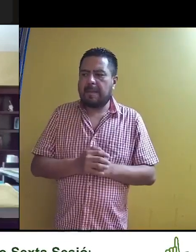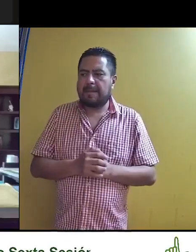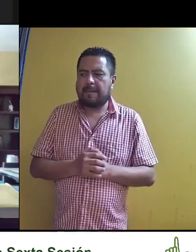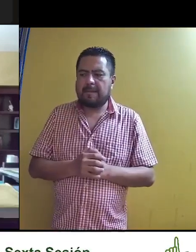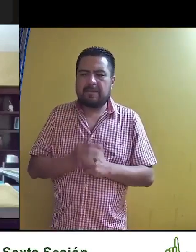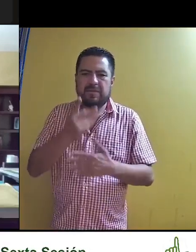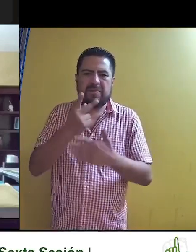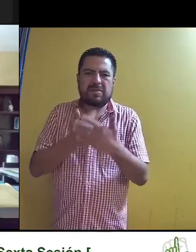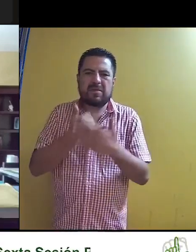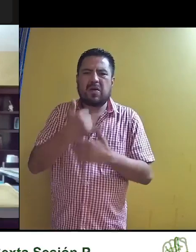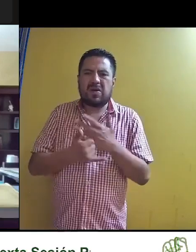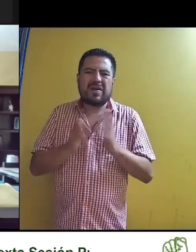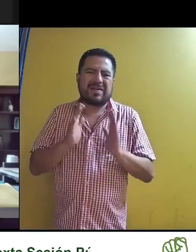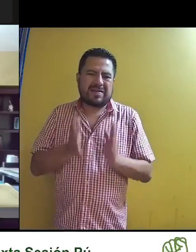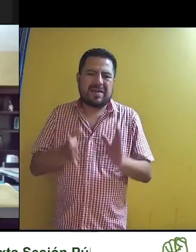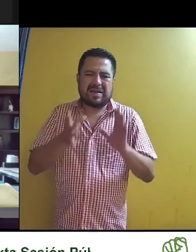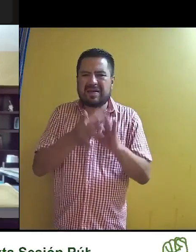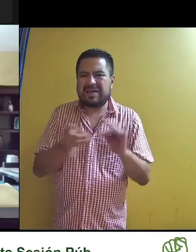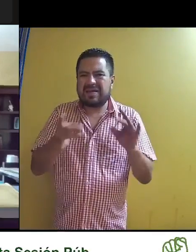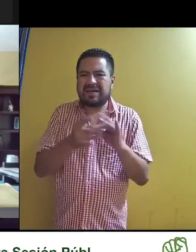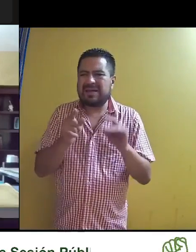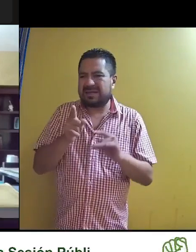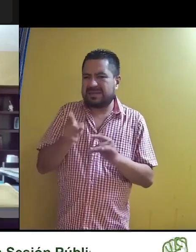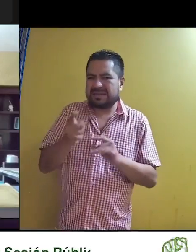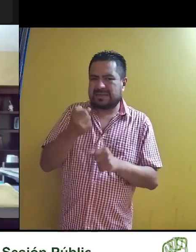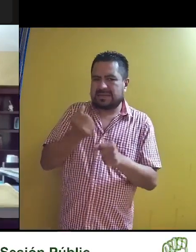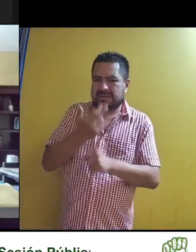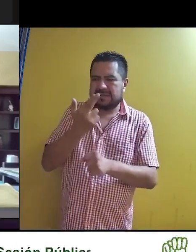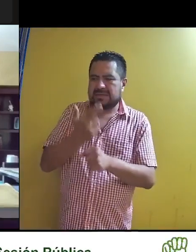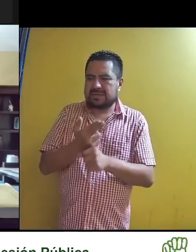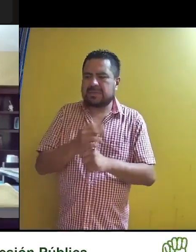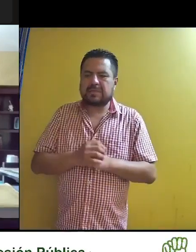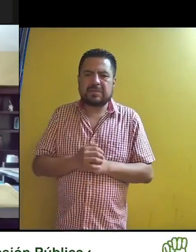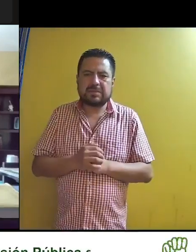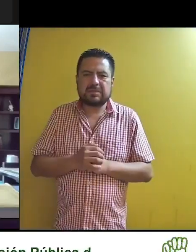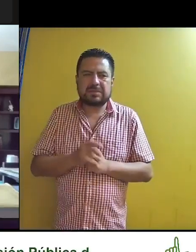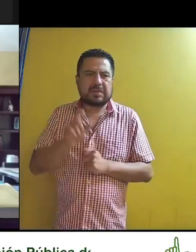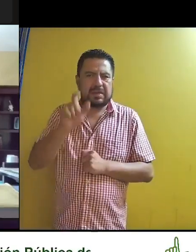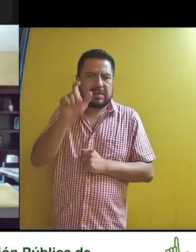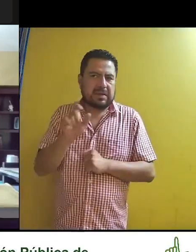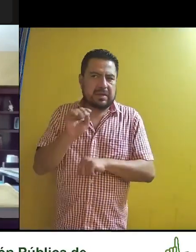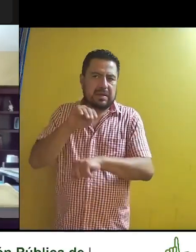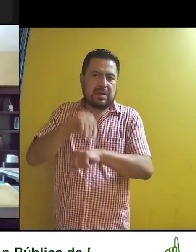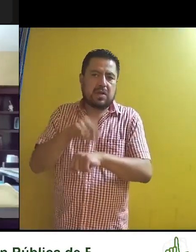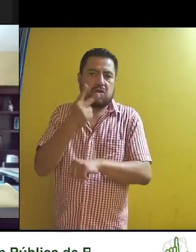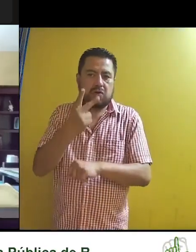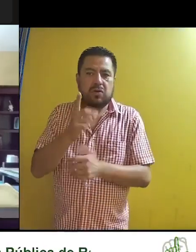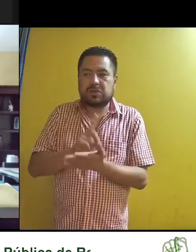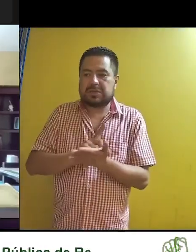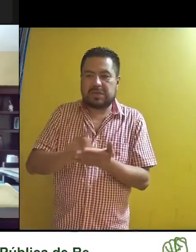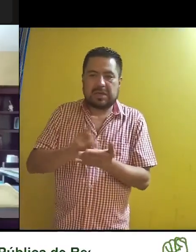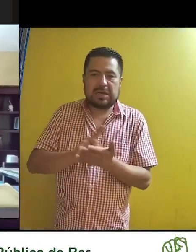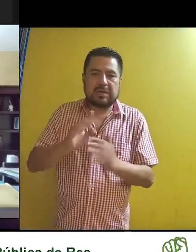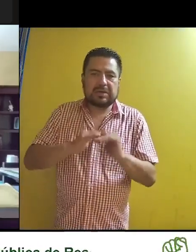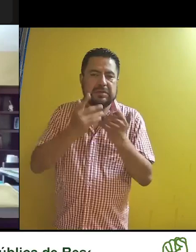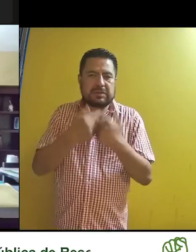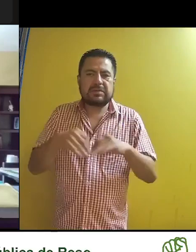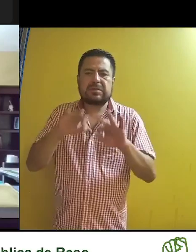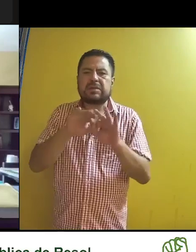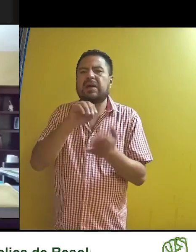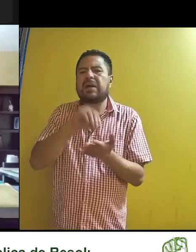El proyecto, como ya lo ha referido el secretario, pondera estos dos derechos y